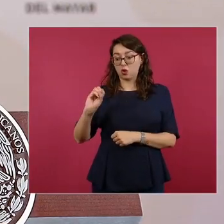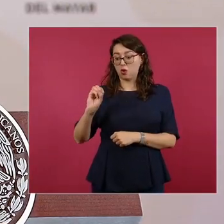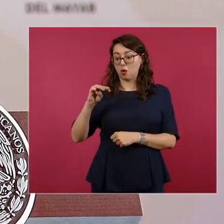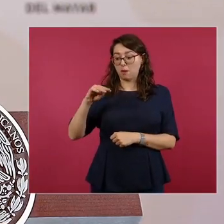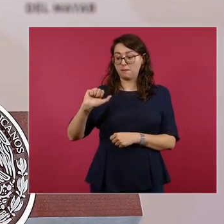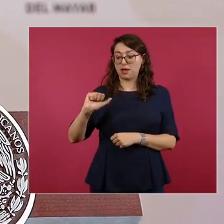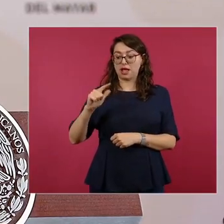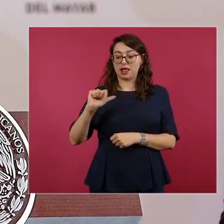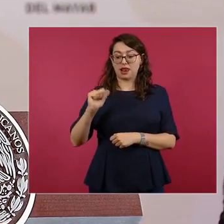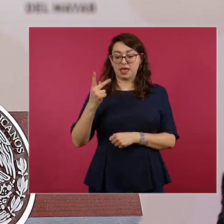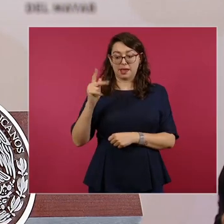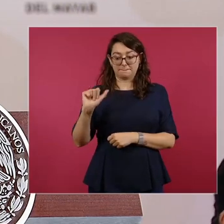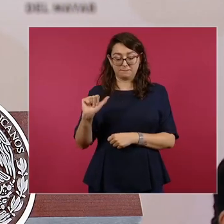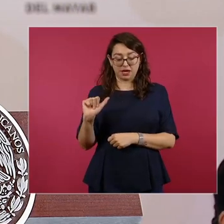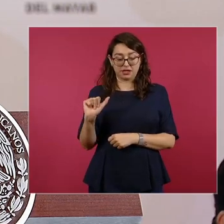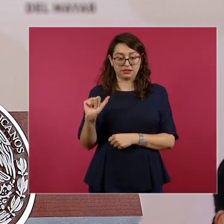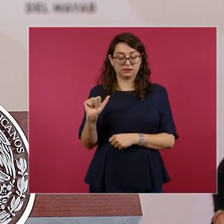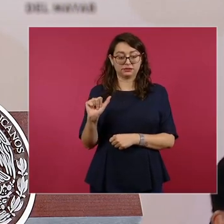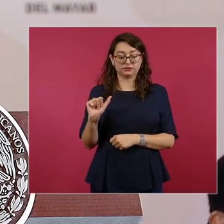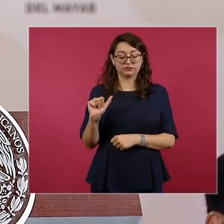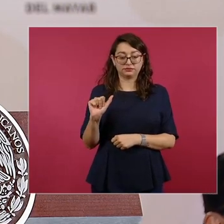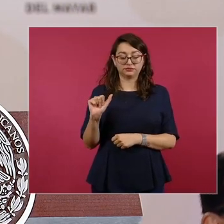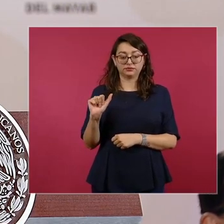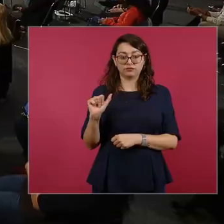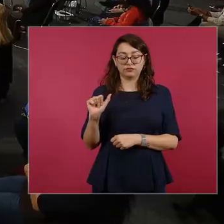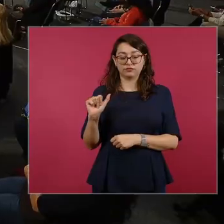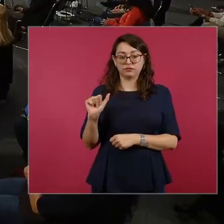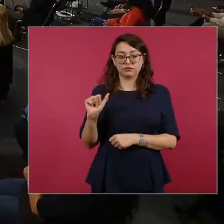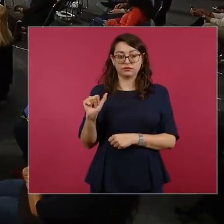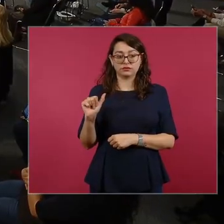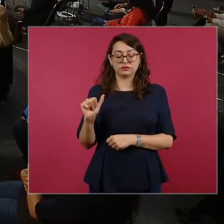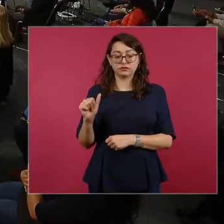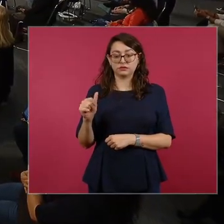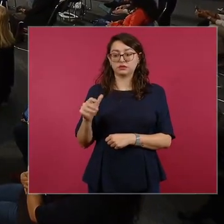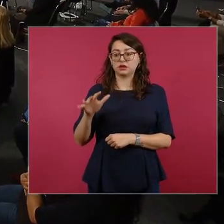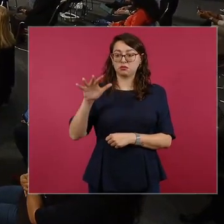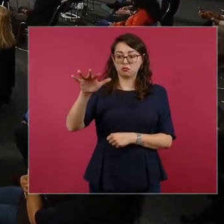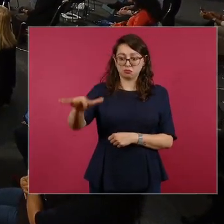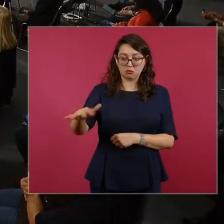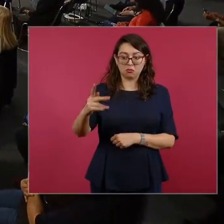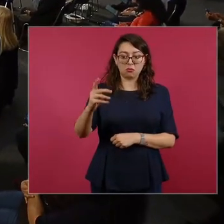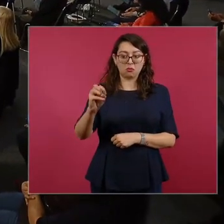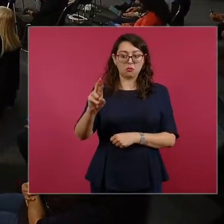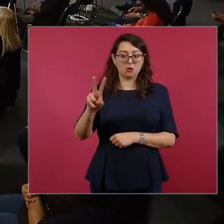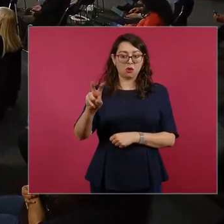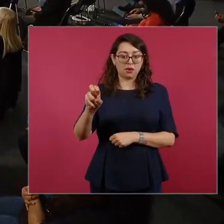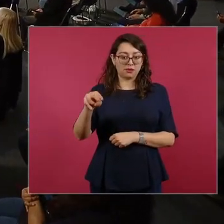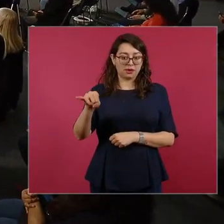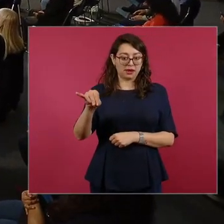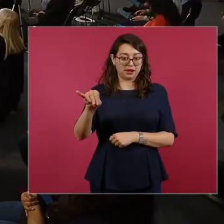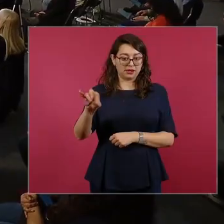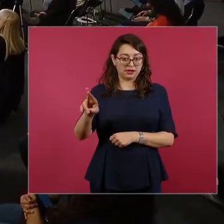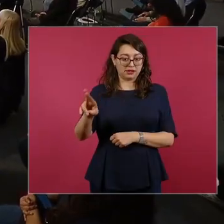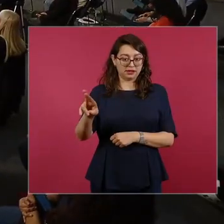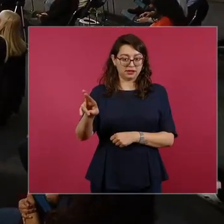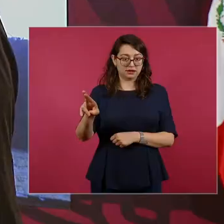en el porvenir allá en